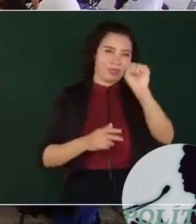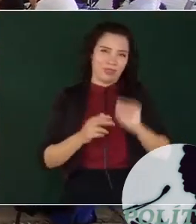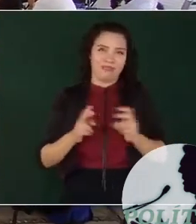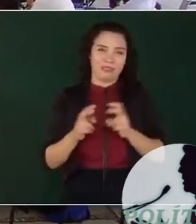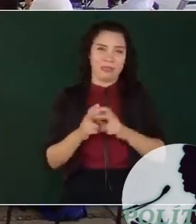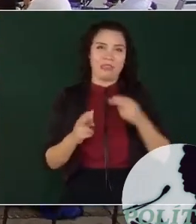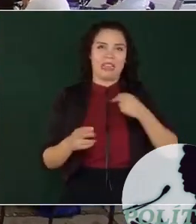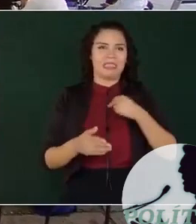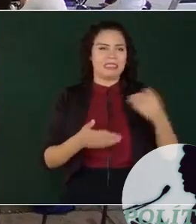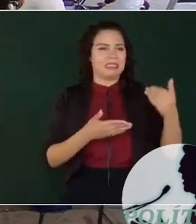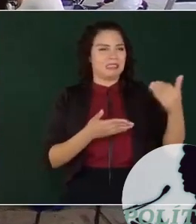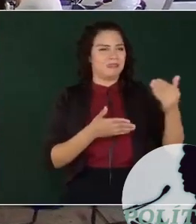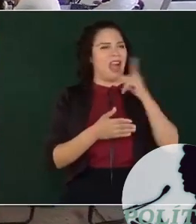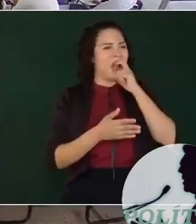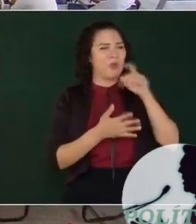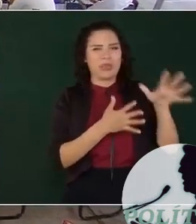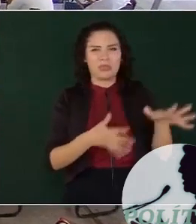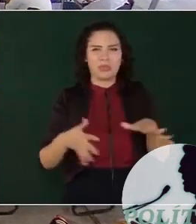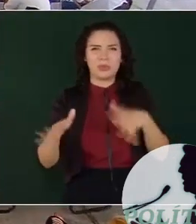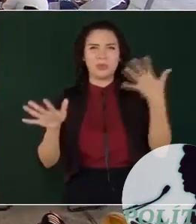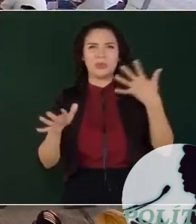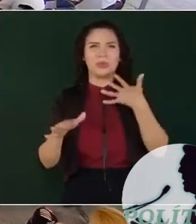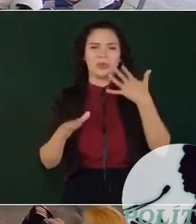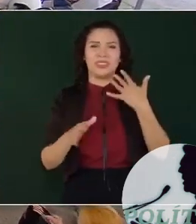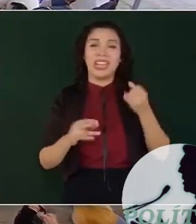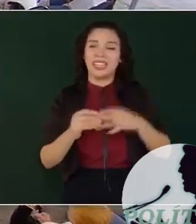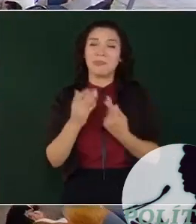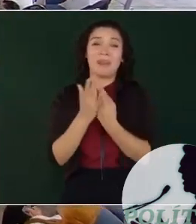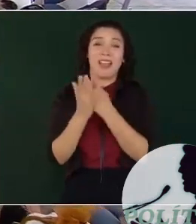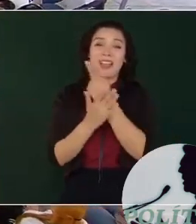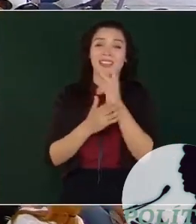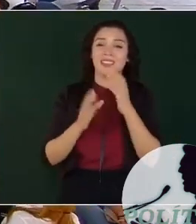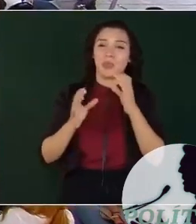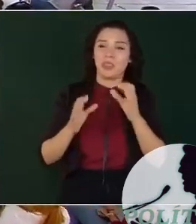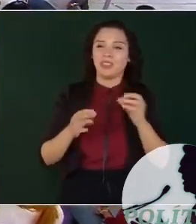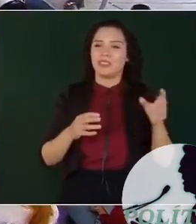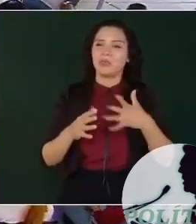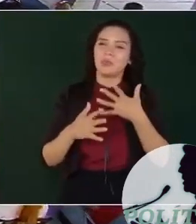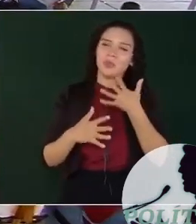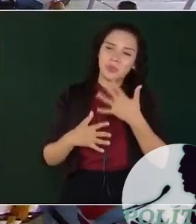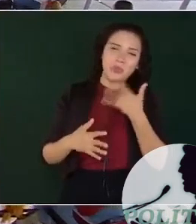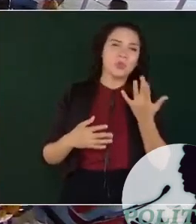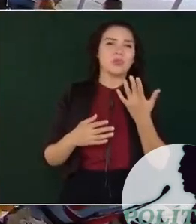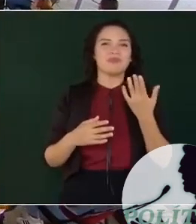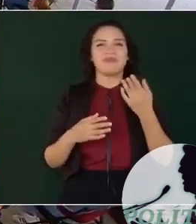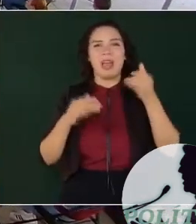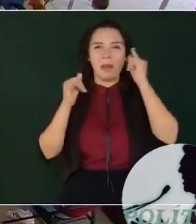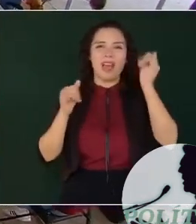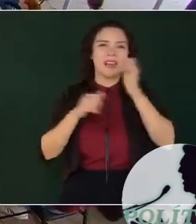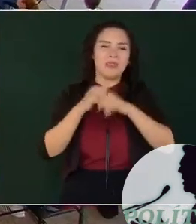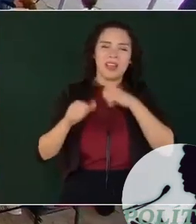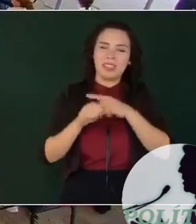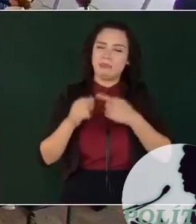la intromisión de agua salobre. Los campos fueron afectados, el hato ganadero igual. La industria en crisis por lo